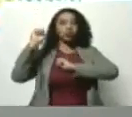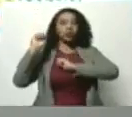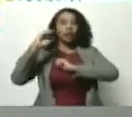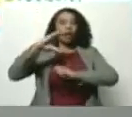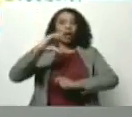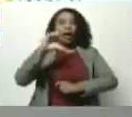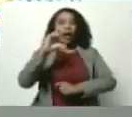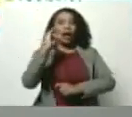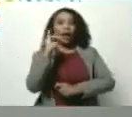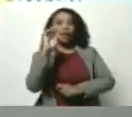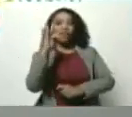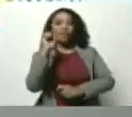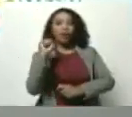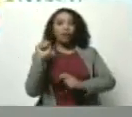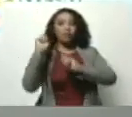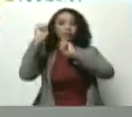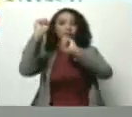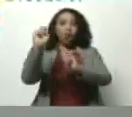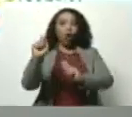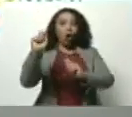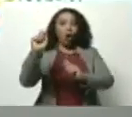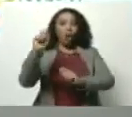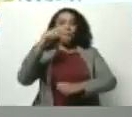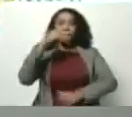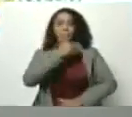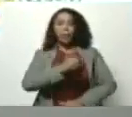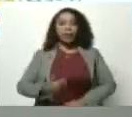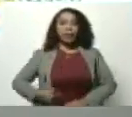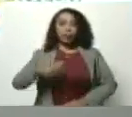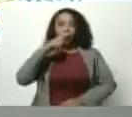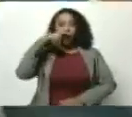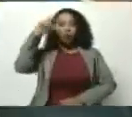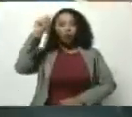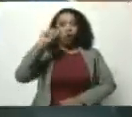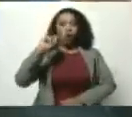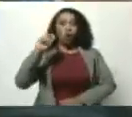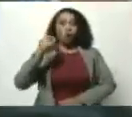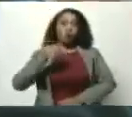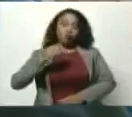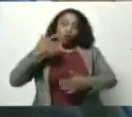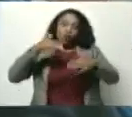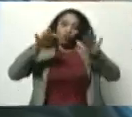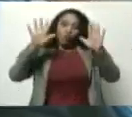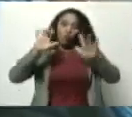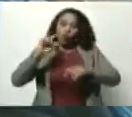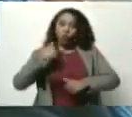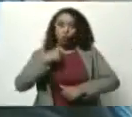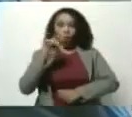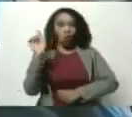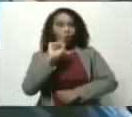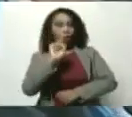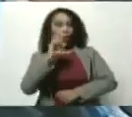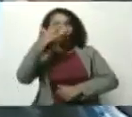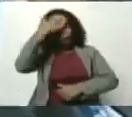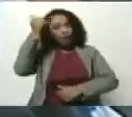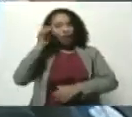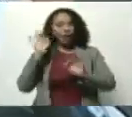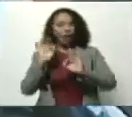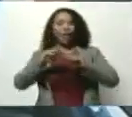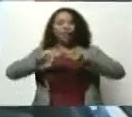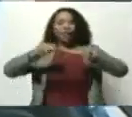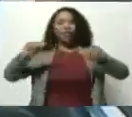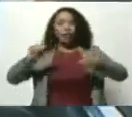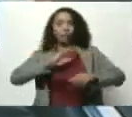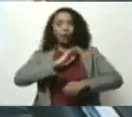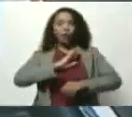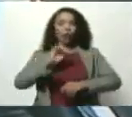presidente nicolás maduro y por supuesto no puedo olvidar al fondo la tierra de pérez alfonso